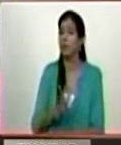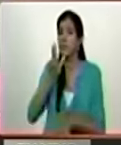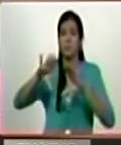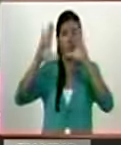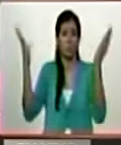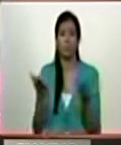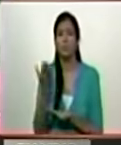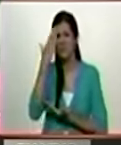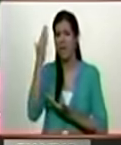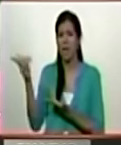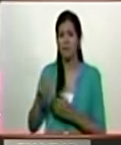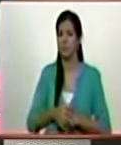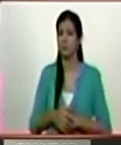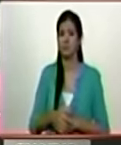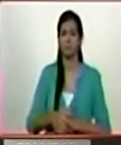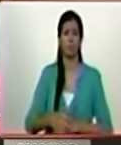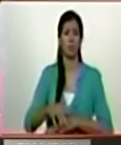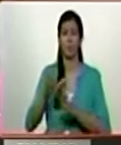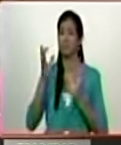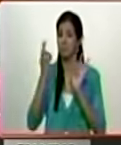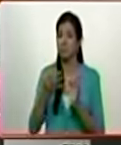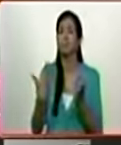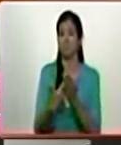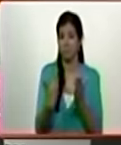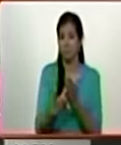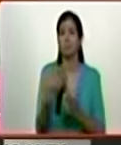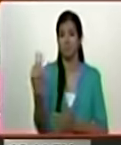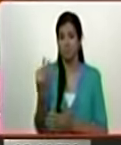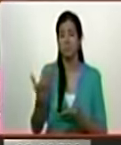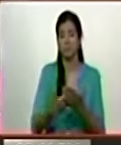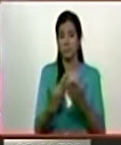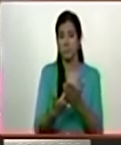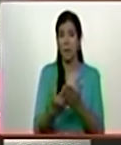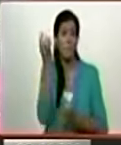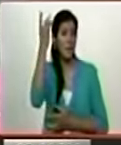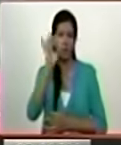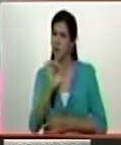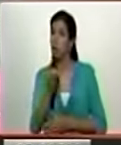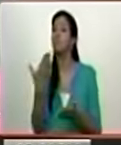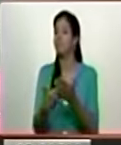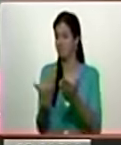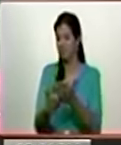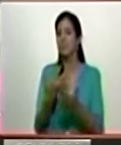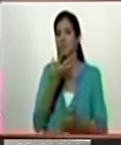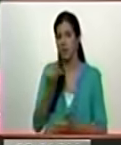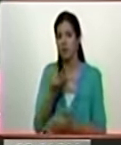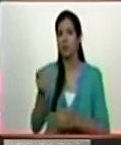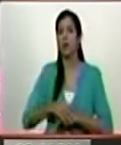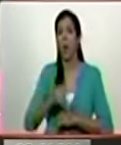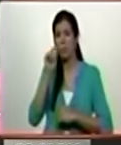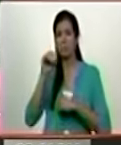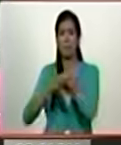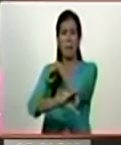mundo por sus actividades delictivas comprobadas. Esto no son infundios, no. Actividades delictivas